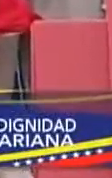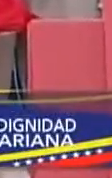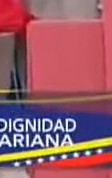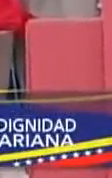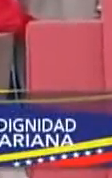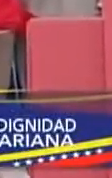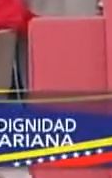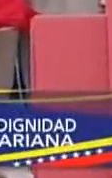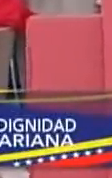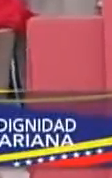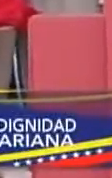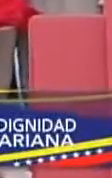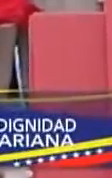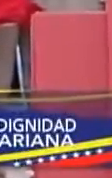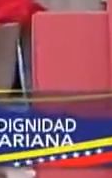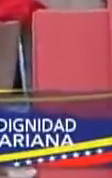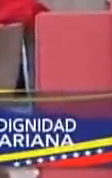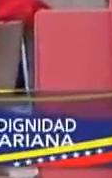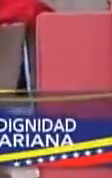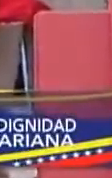Suárez Churio y Huisto Jorge.